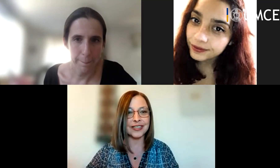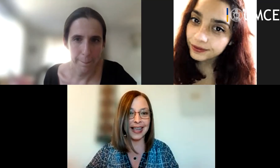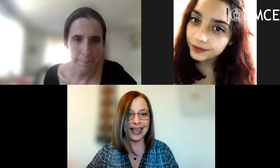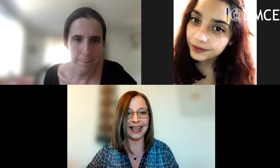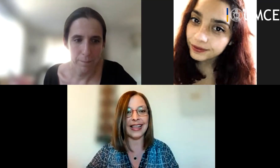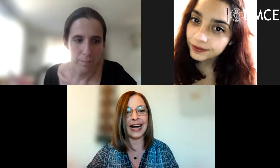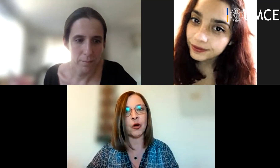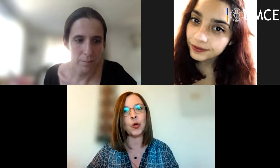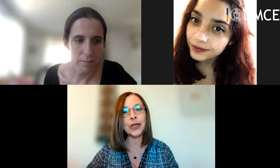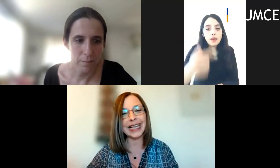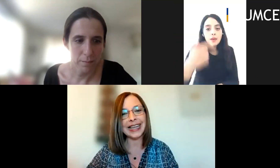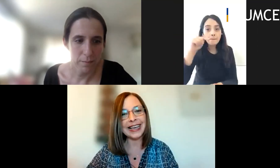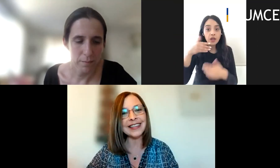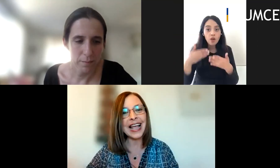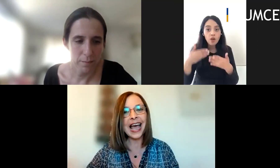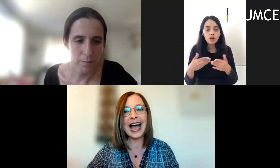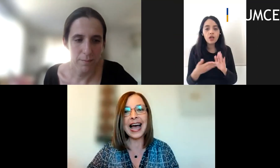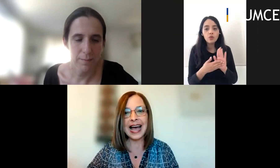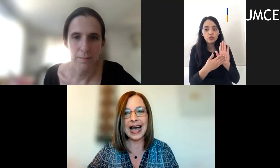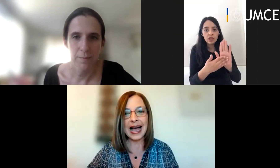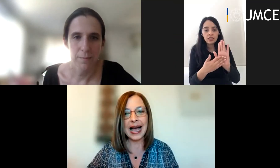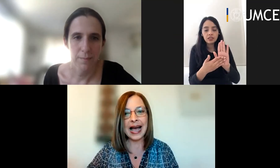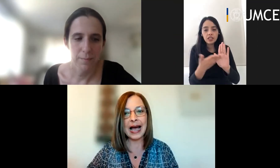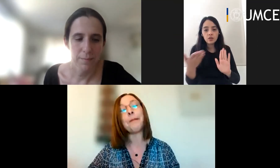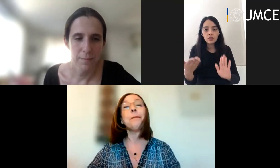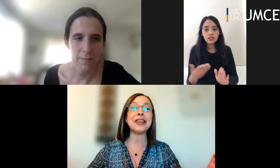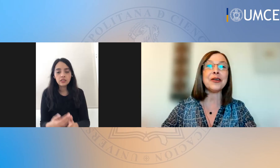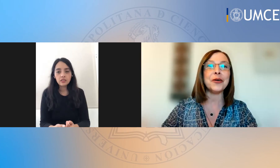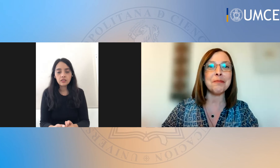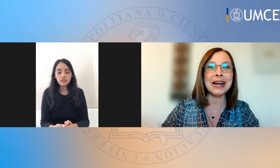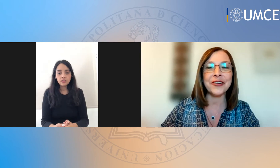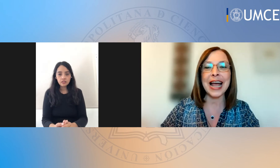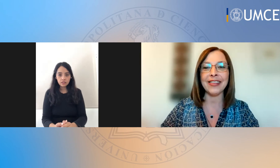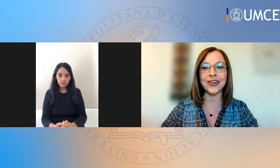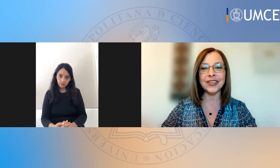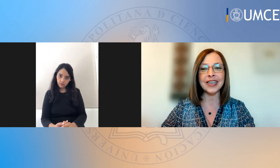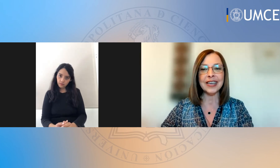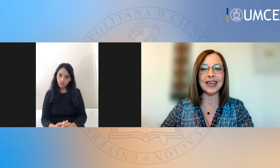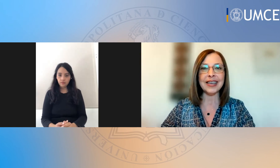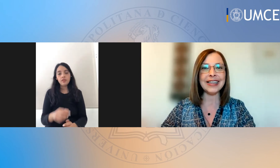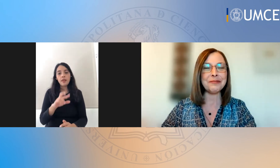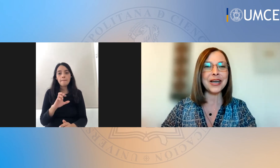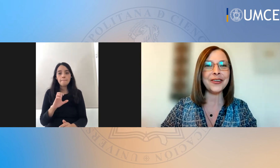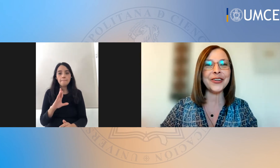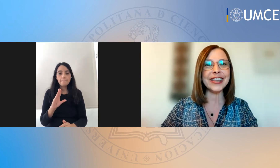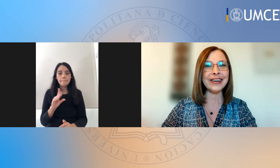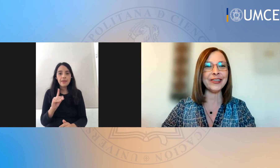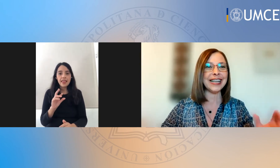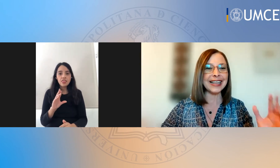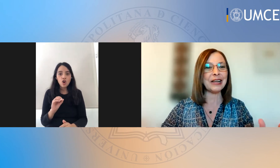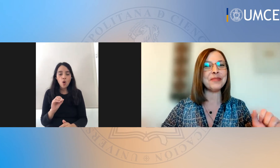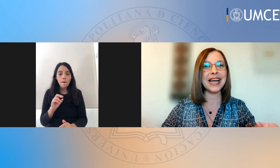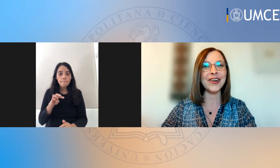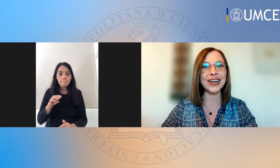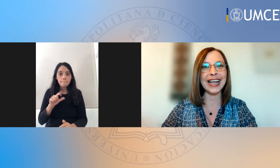queremos dejar con ustedes a Pedro Maldonado. Tenemos el honor de